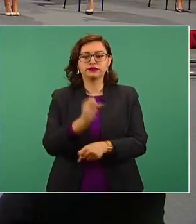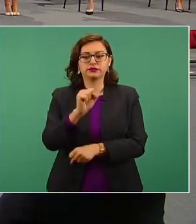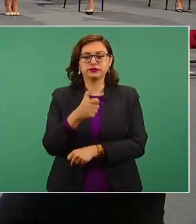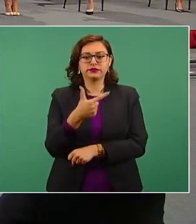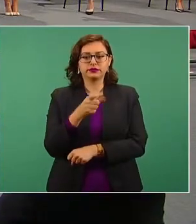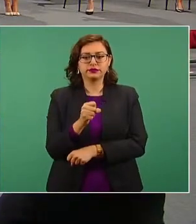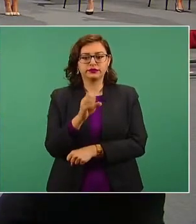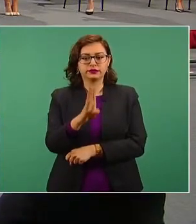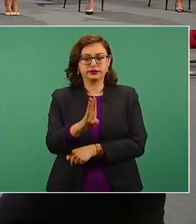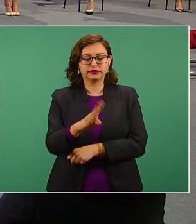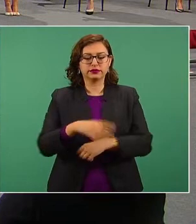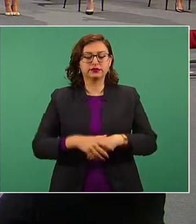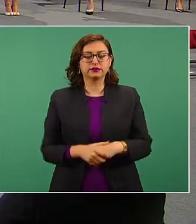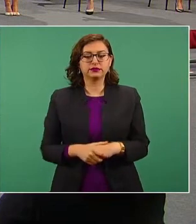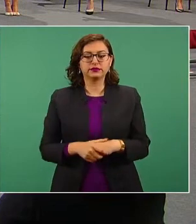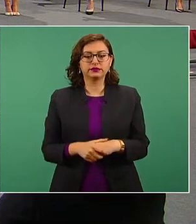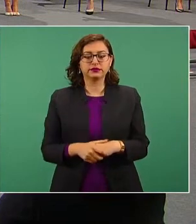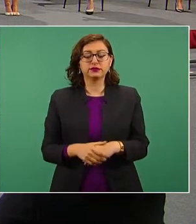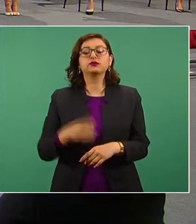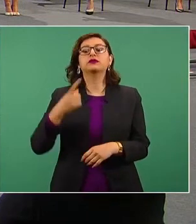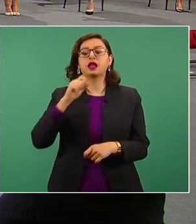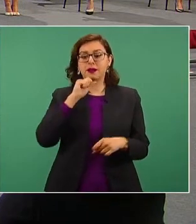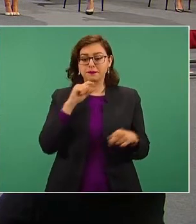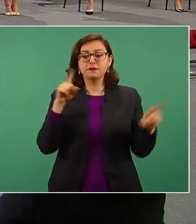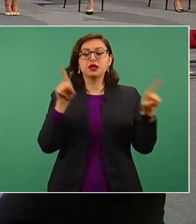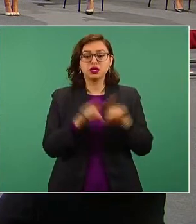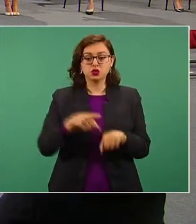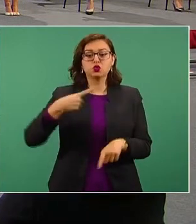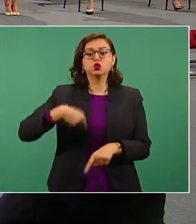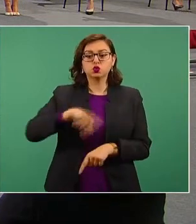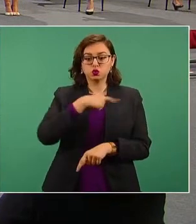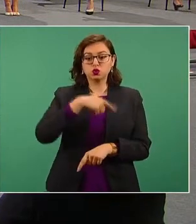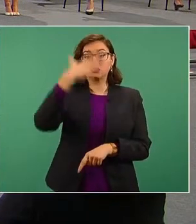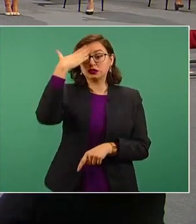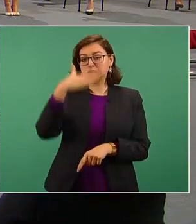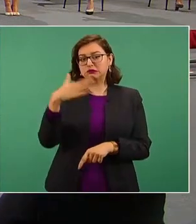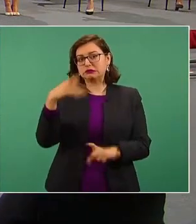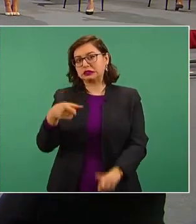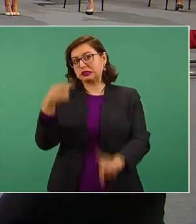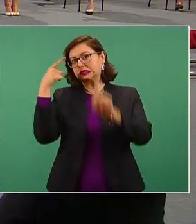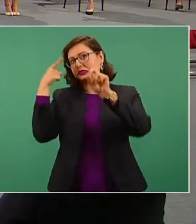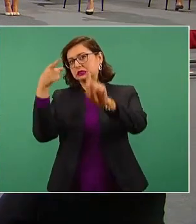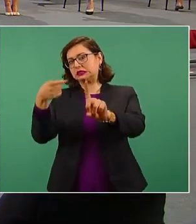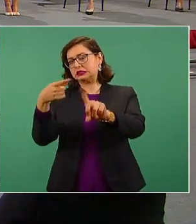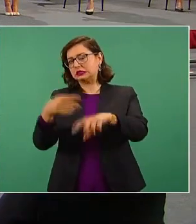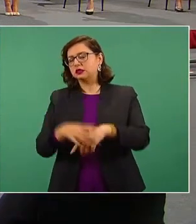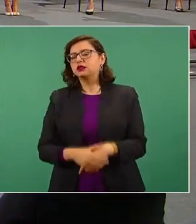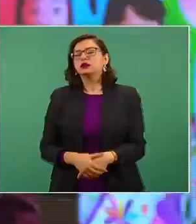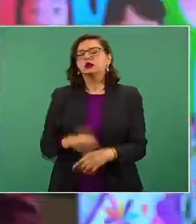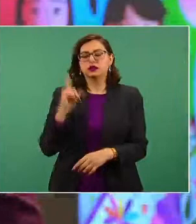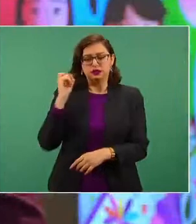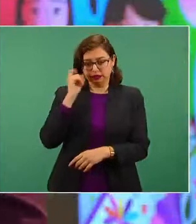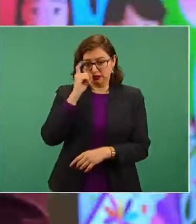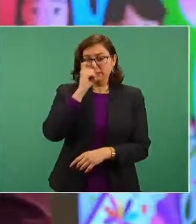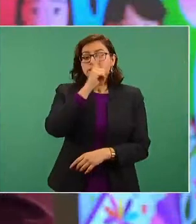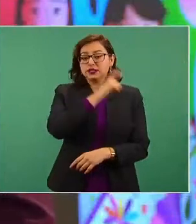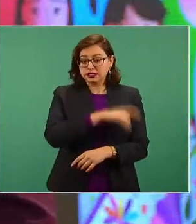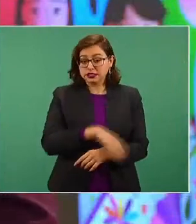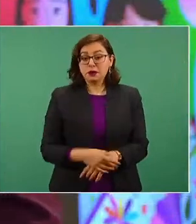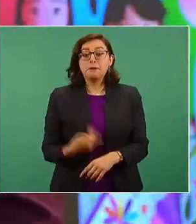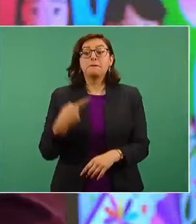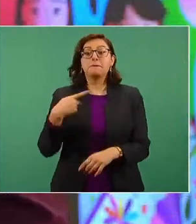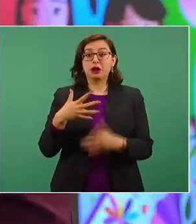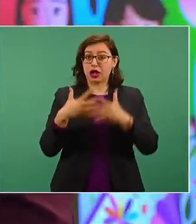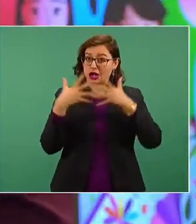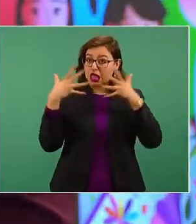Gobernación. Y sabemos que el desafío es grande, pero nuestro compromiso y nuestra